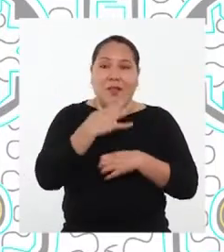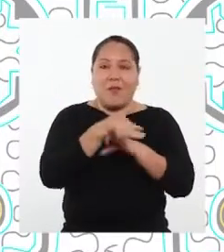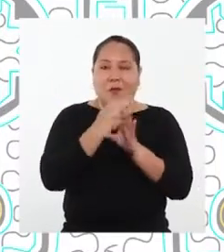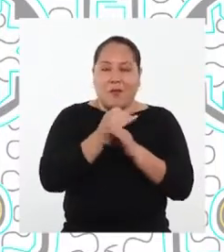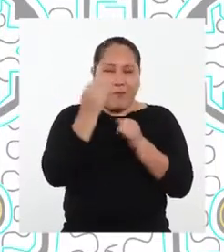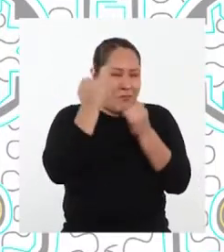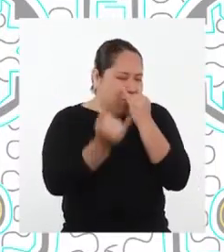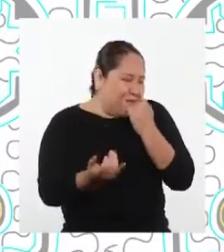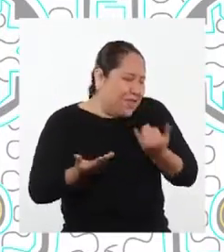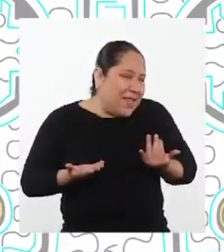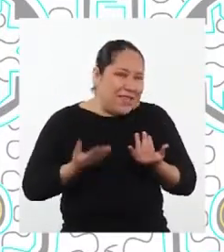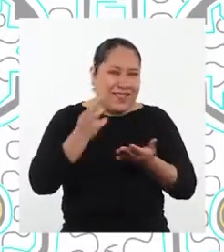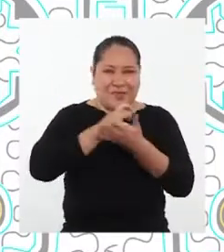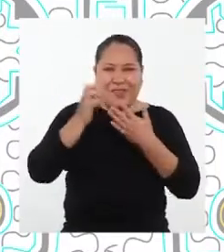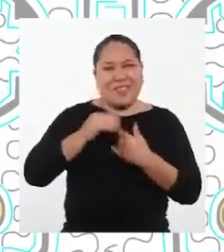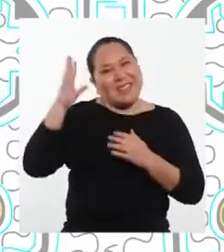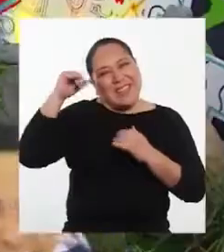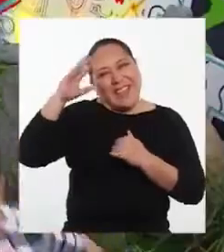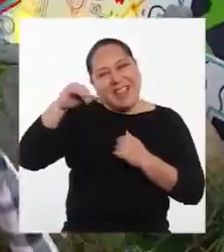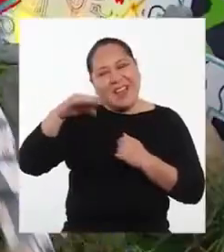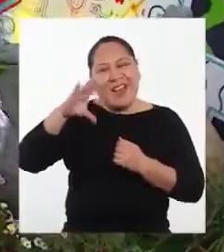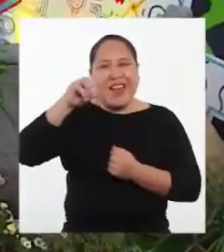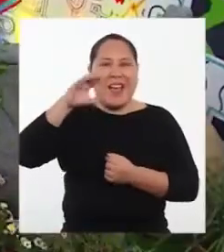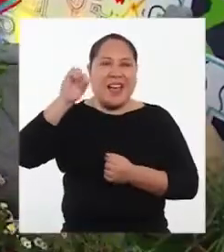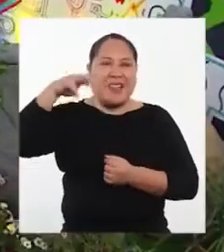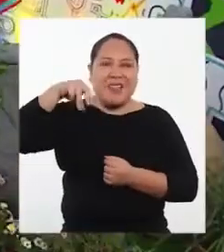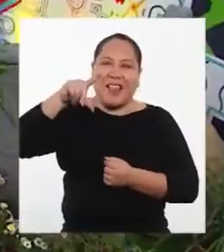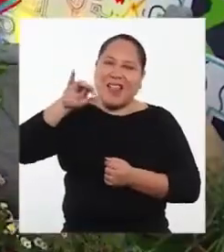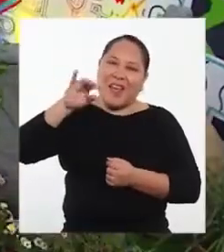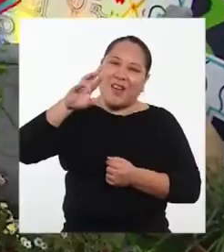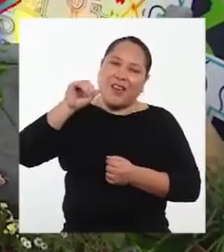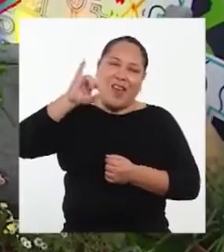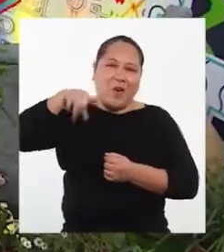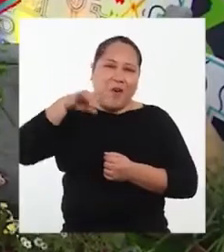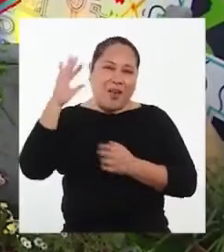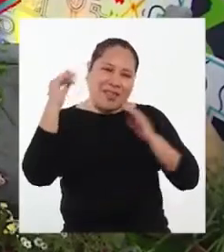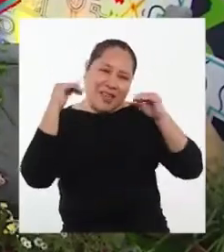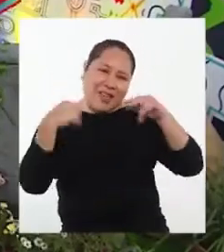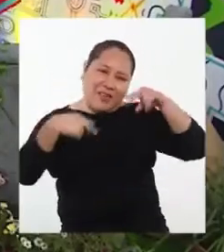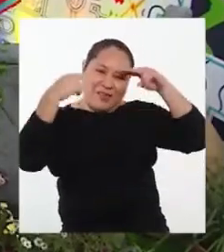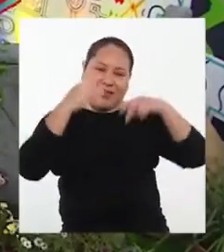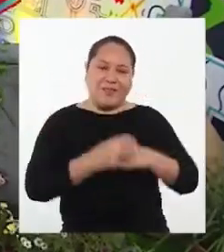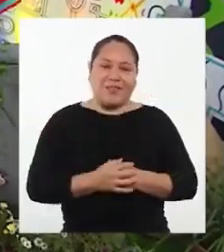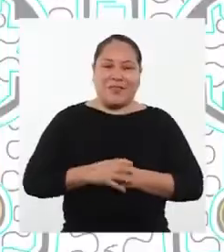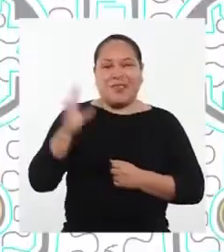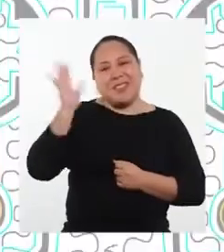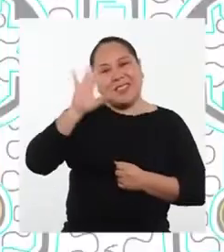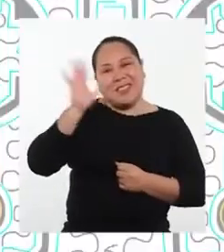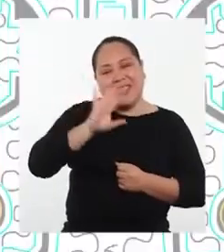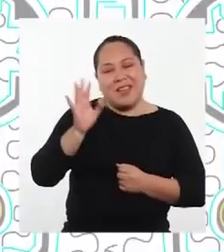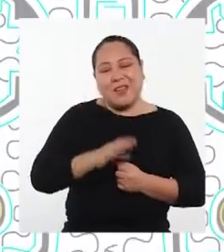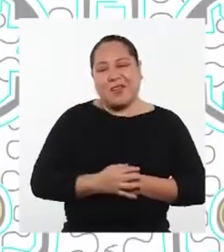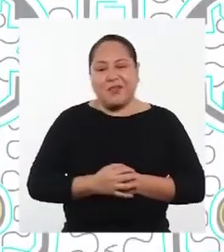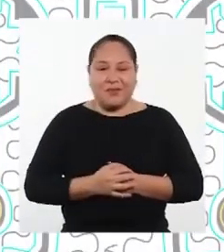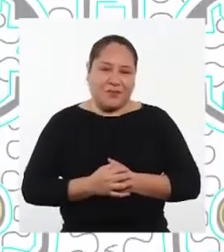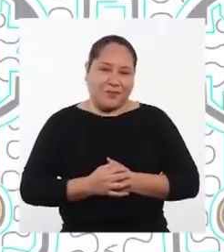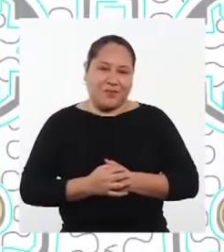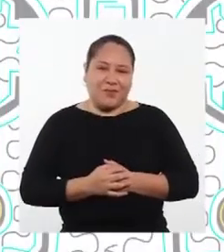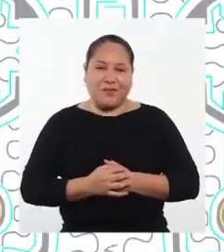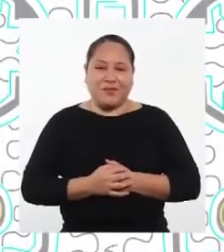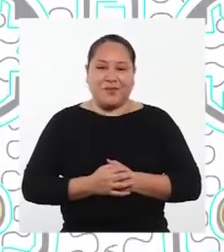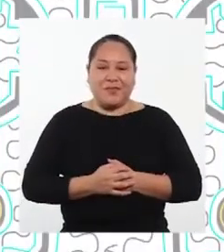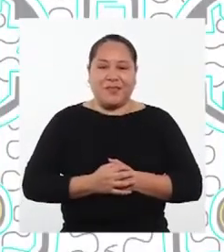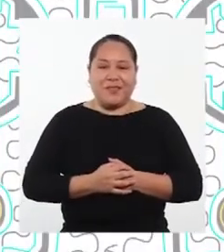manera llegamos al final del programa. ¡Hasta pronto, Carmen, Laura y Juan! ¡Nos vemos!